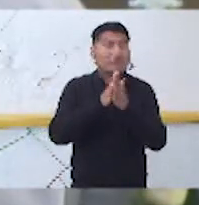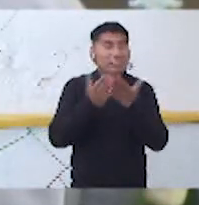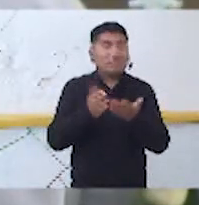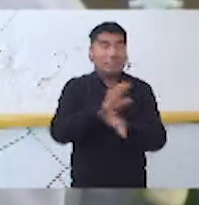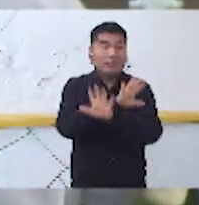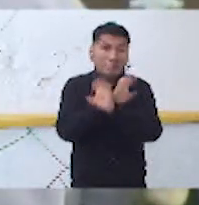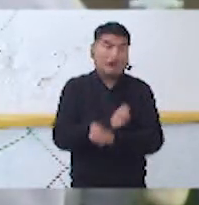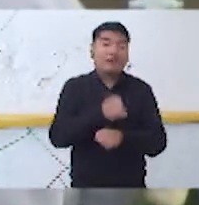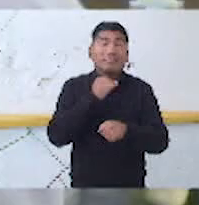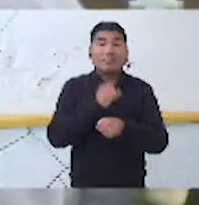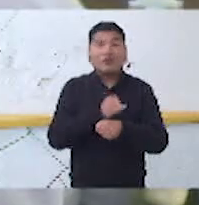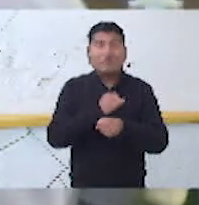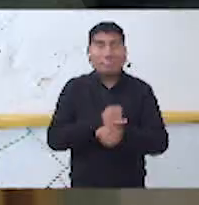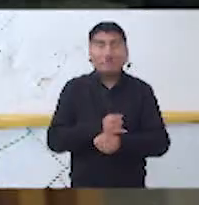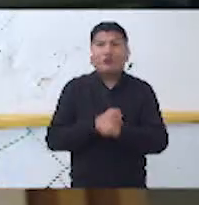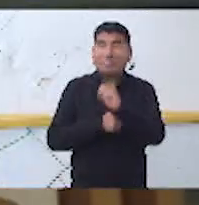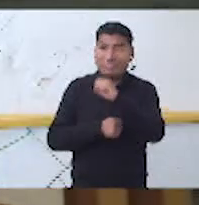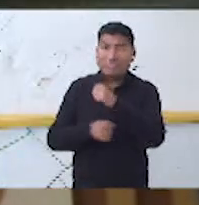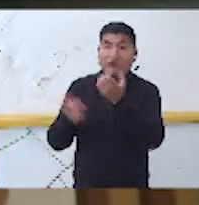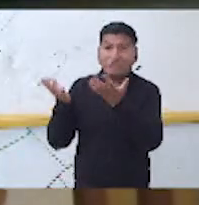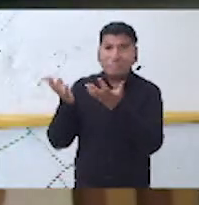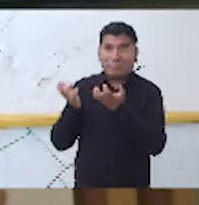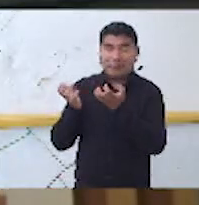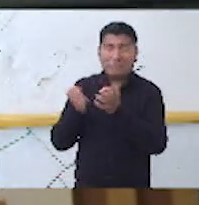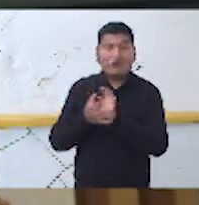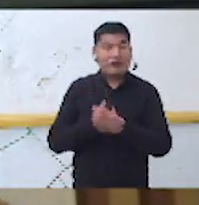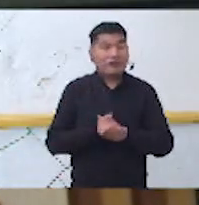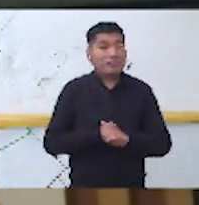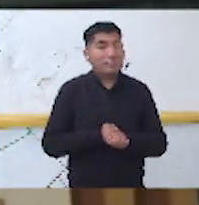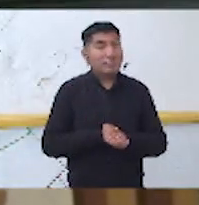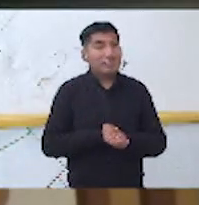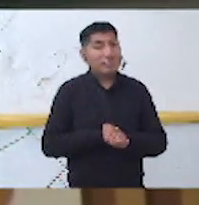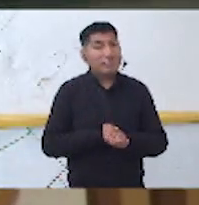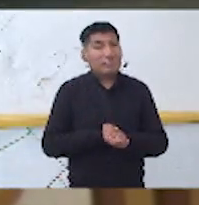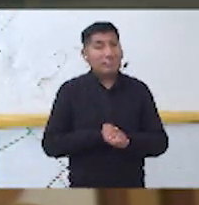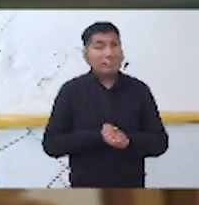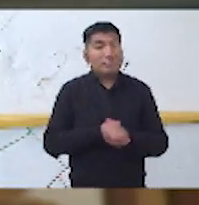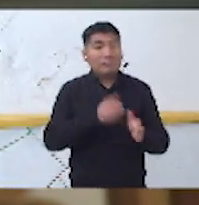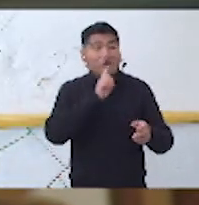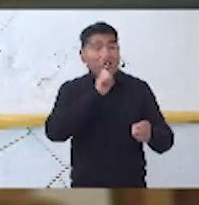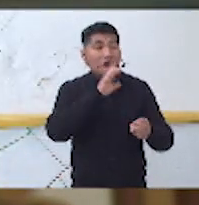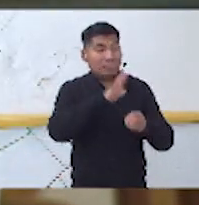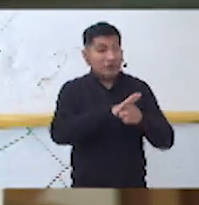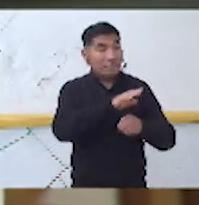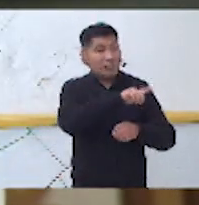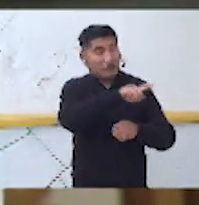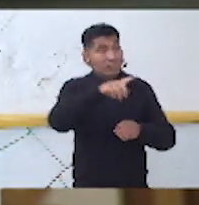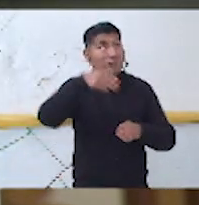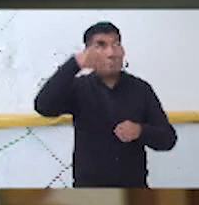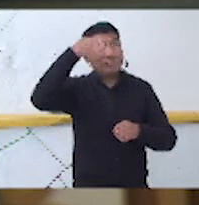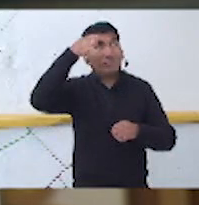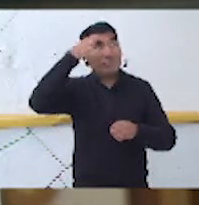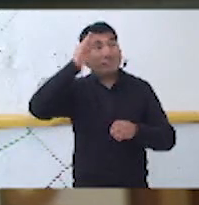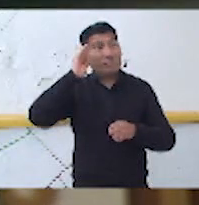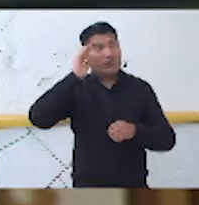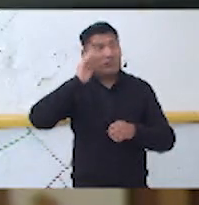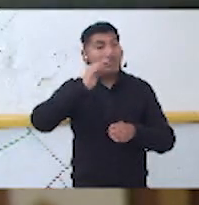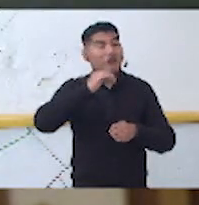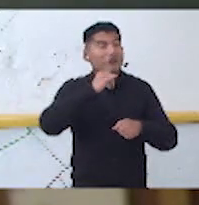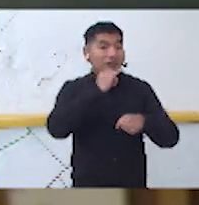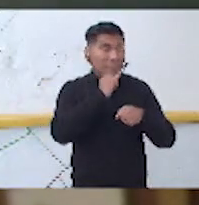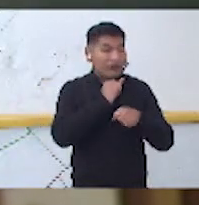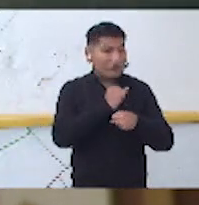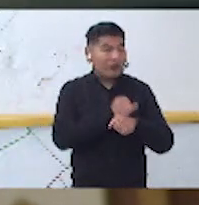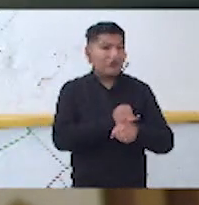tradición de la Iglesia? ¿Prometen ante Dios y ante la